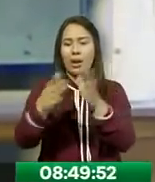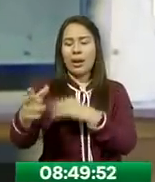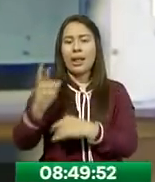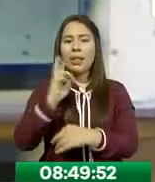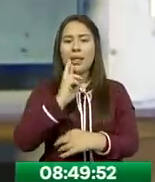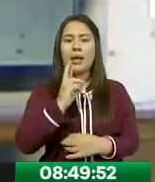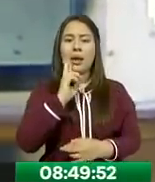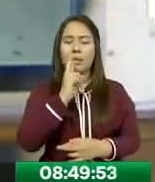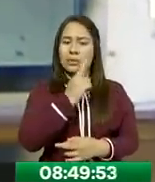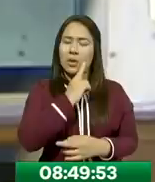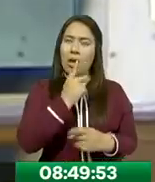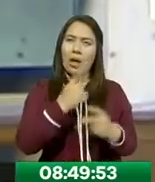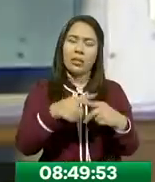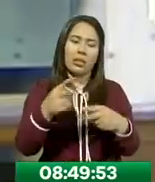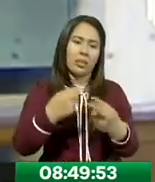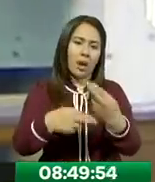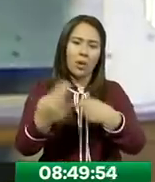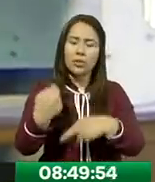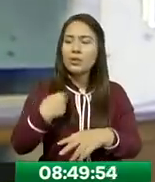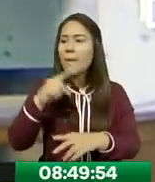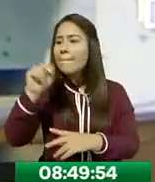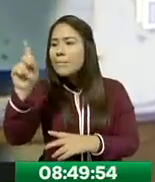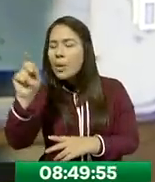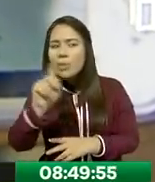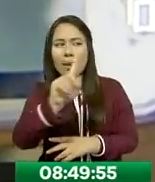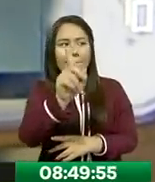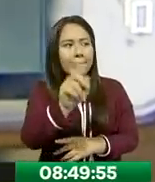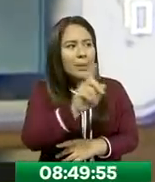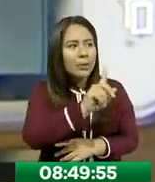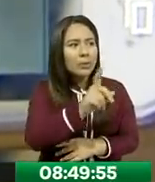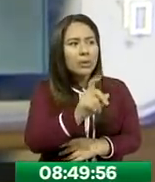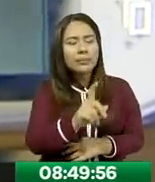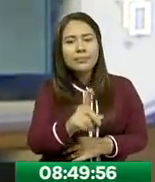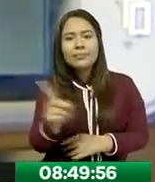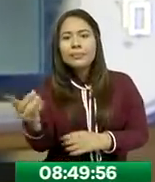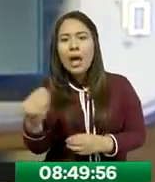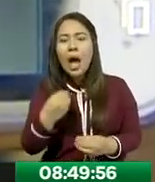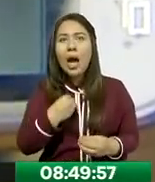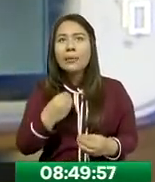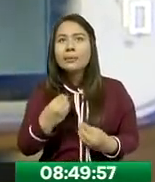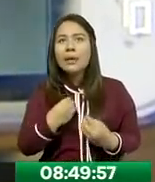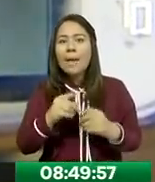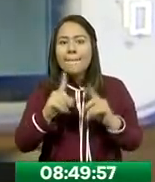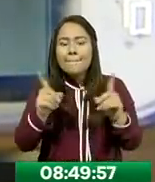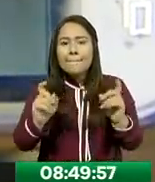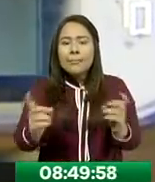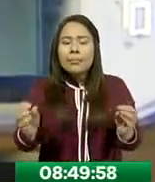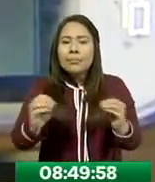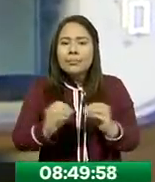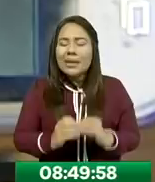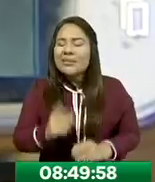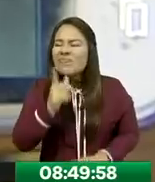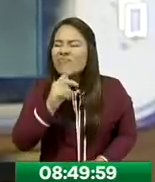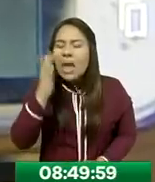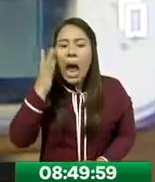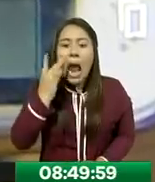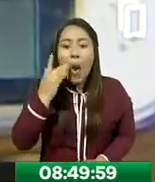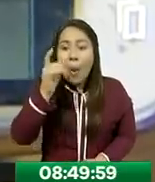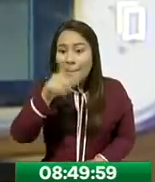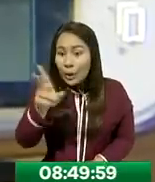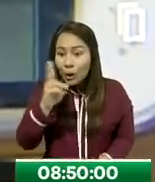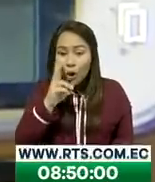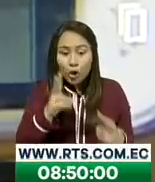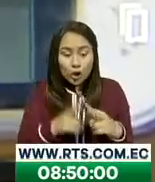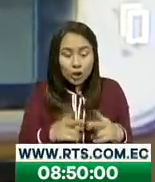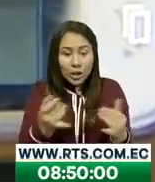preguntando si existe algún tipo de novedad, si se llega a ser una constante novedad de alguna persona sospechosa, inmediatamente